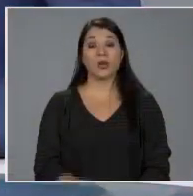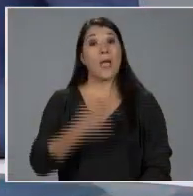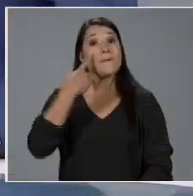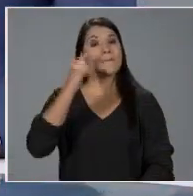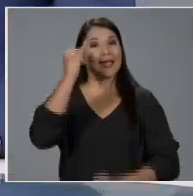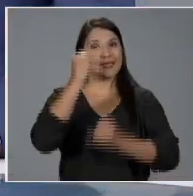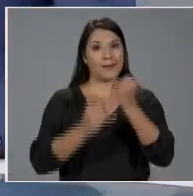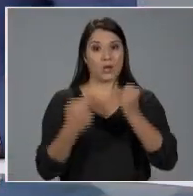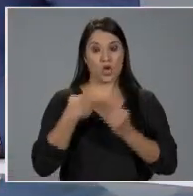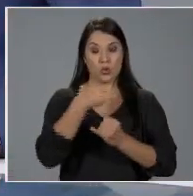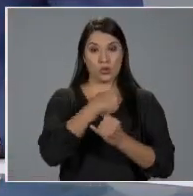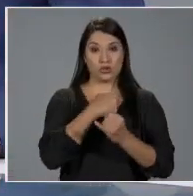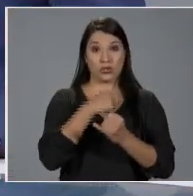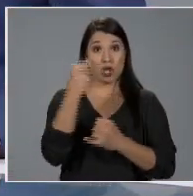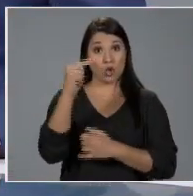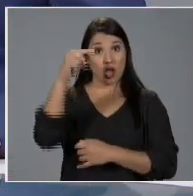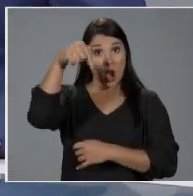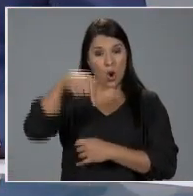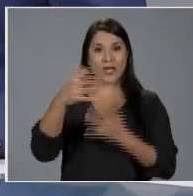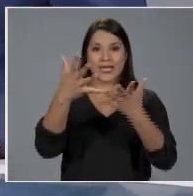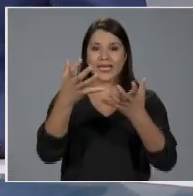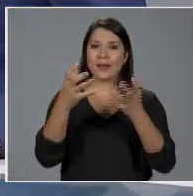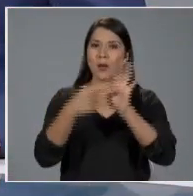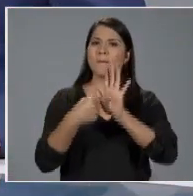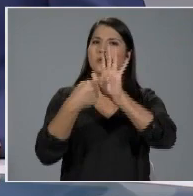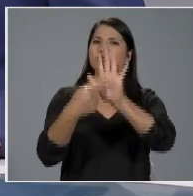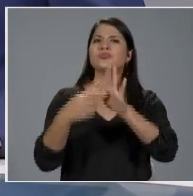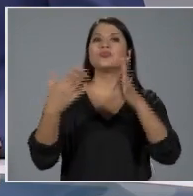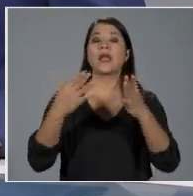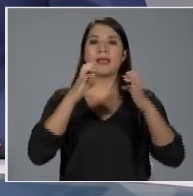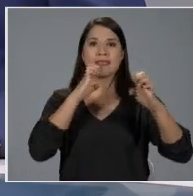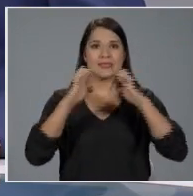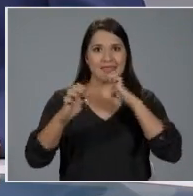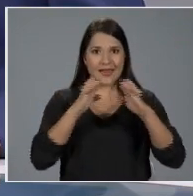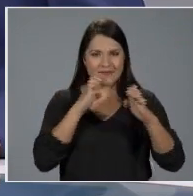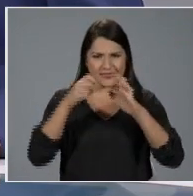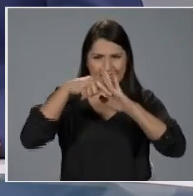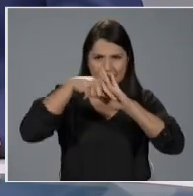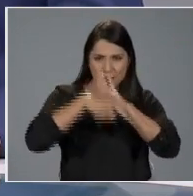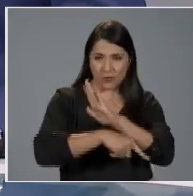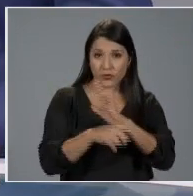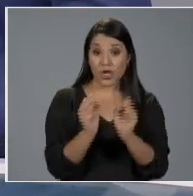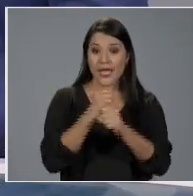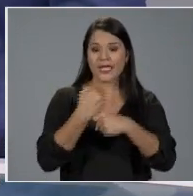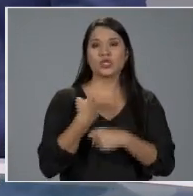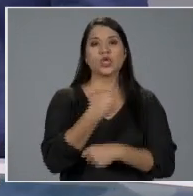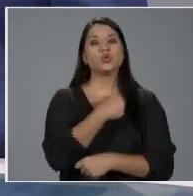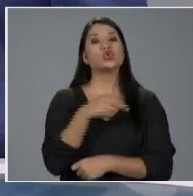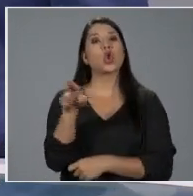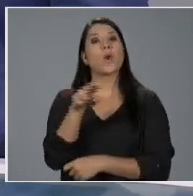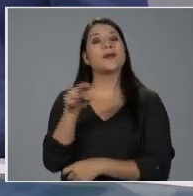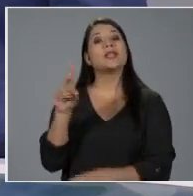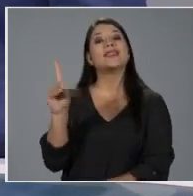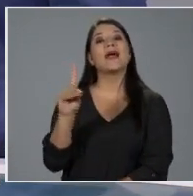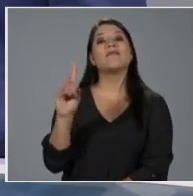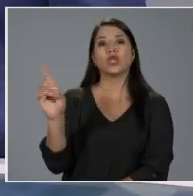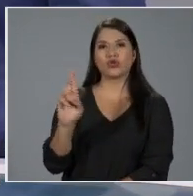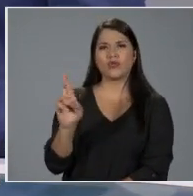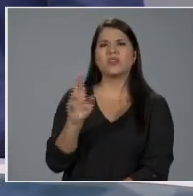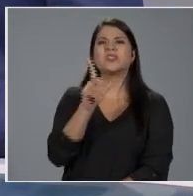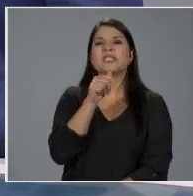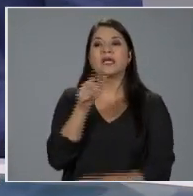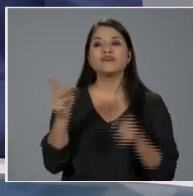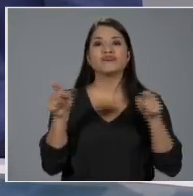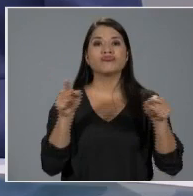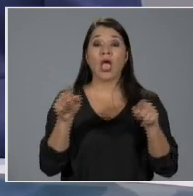Para finalizar nuestra edición de hoy les traemos una entrevista a profundidad que realizó nuestro compañero David Roversi a